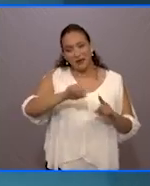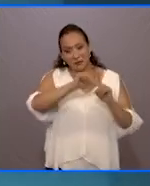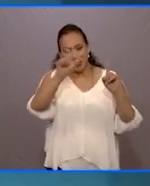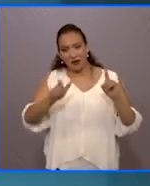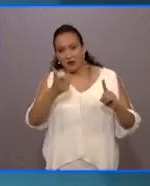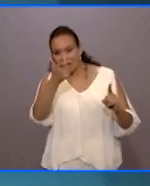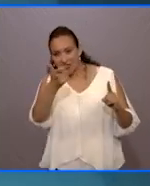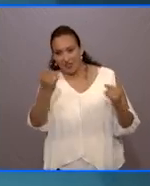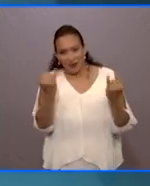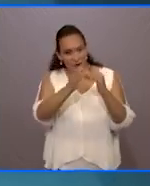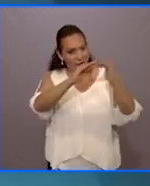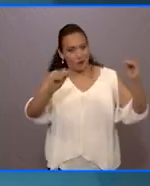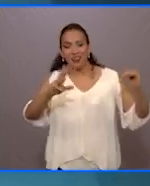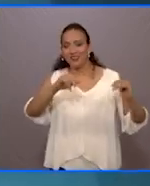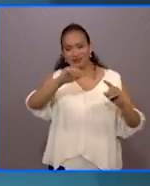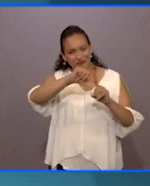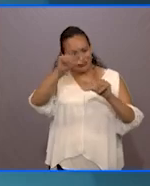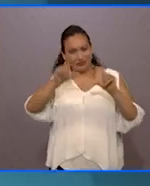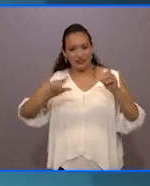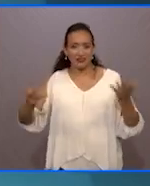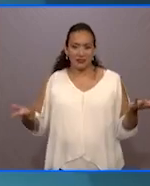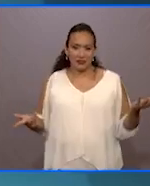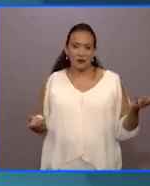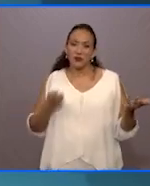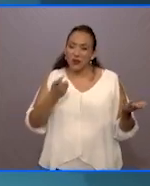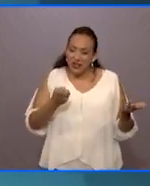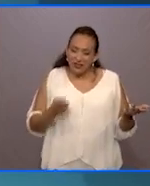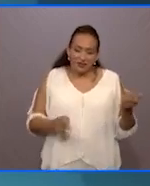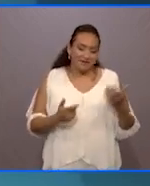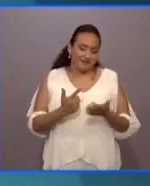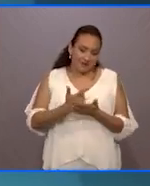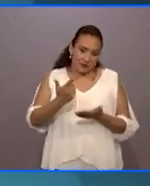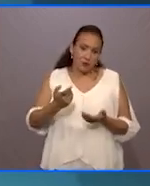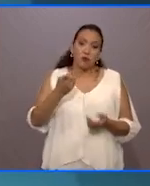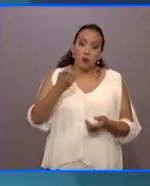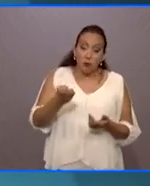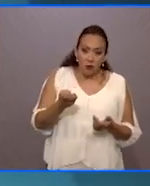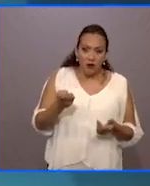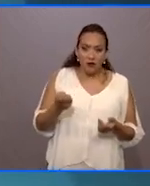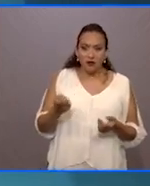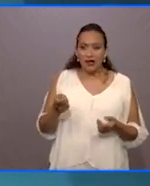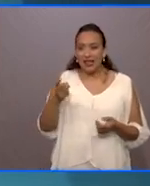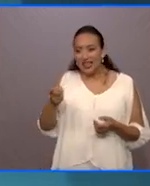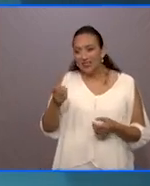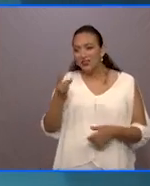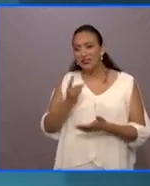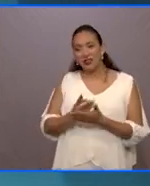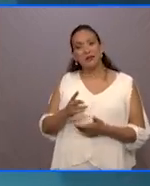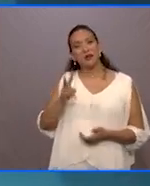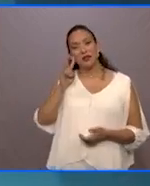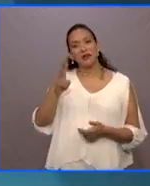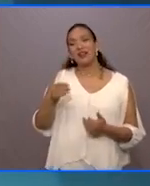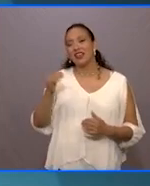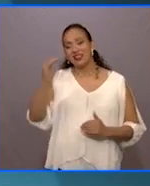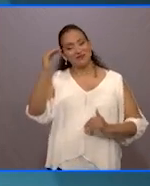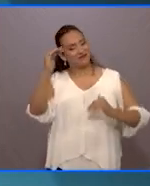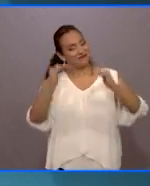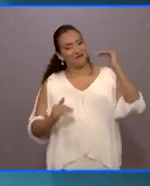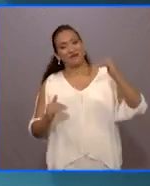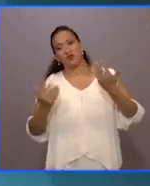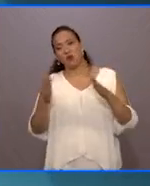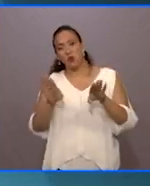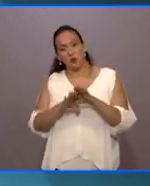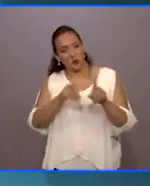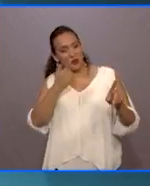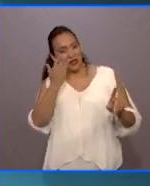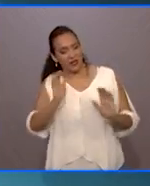México, esto es aún más grave. Así que esta determinación solo agranda la brecha de desigualdad en la